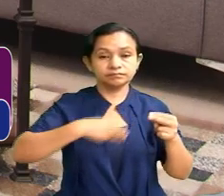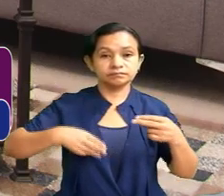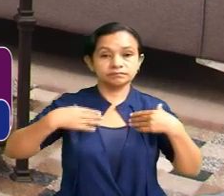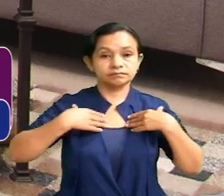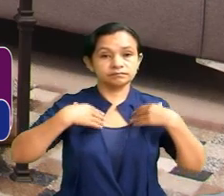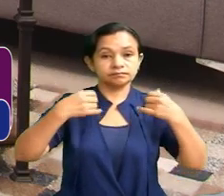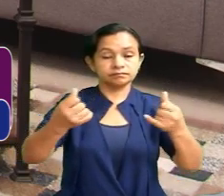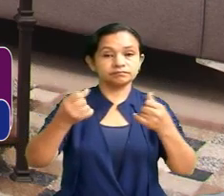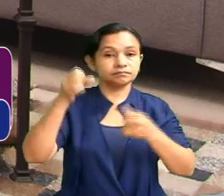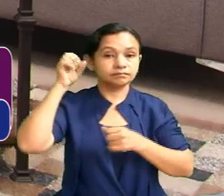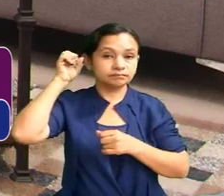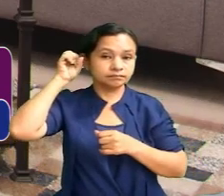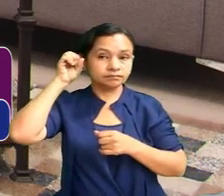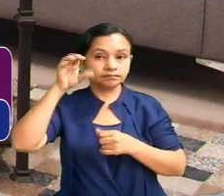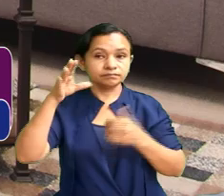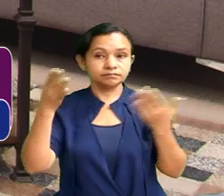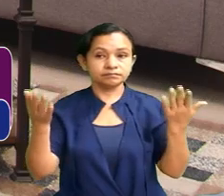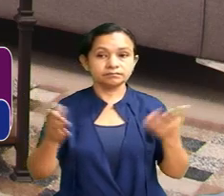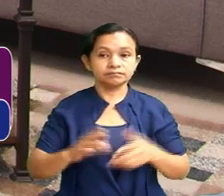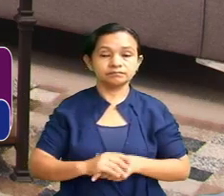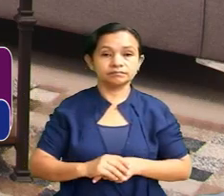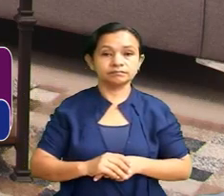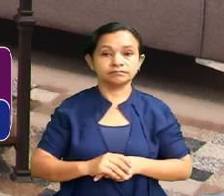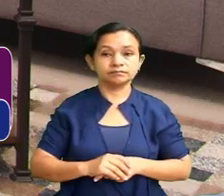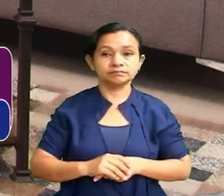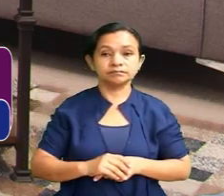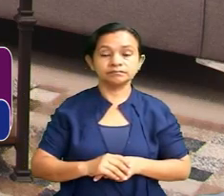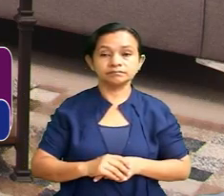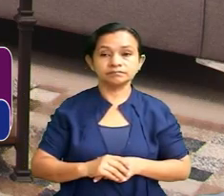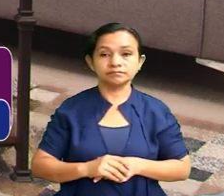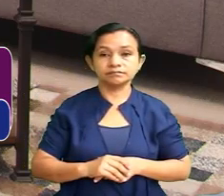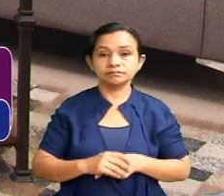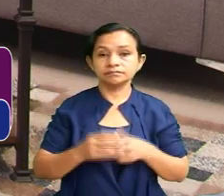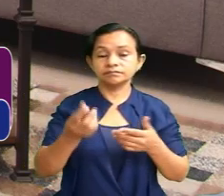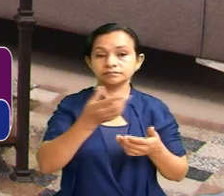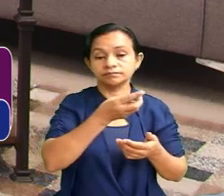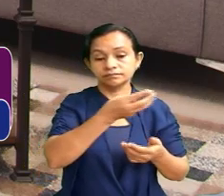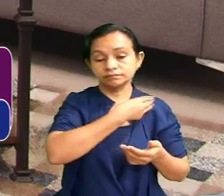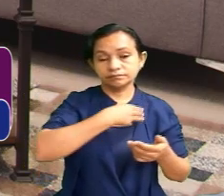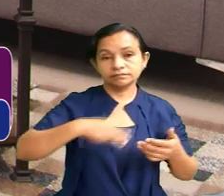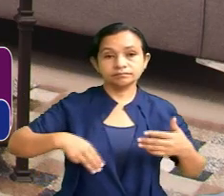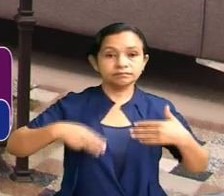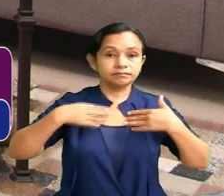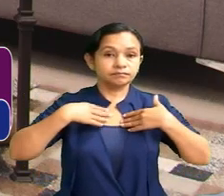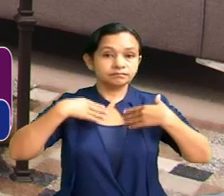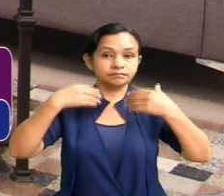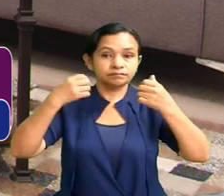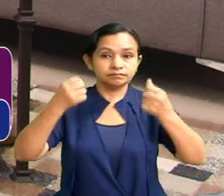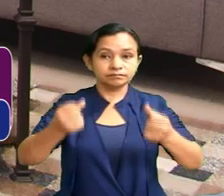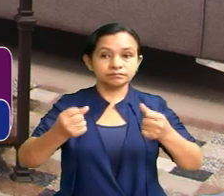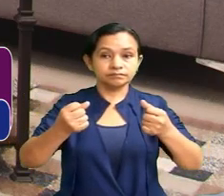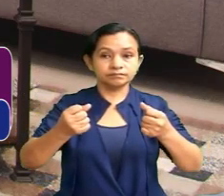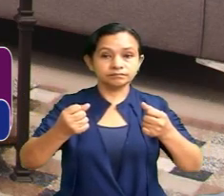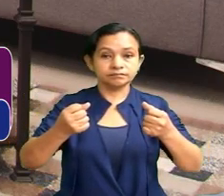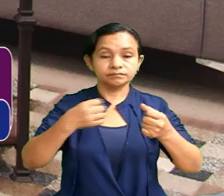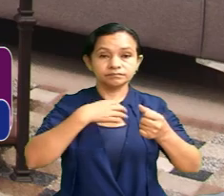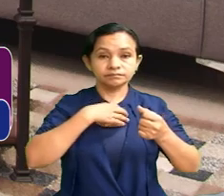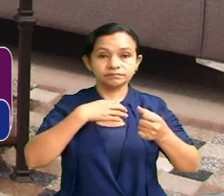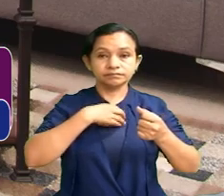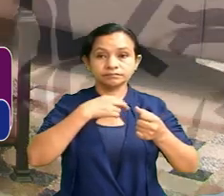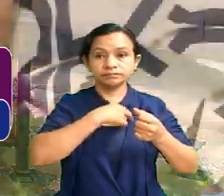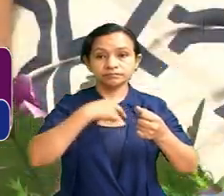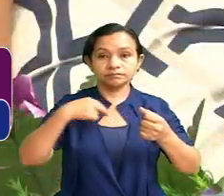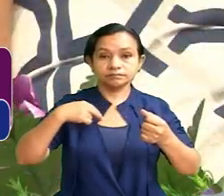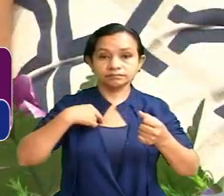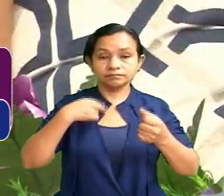y el instituto nicaragüense de turismo sí bueno en el caso de lemmings a verdad el minsa por su competencia realiza